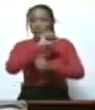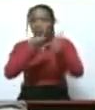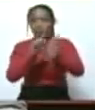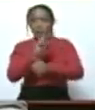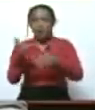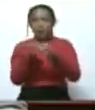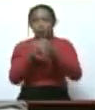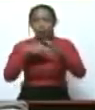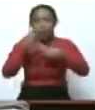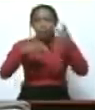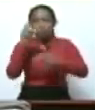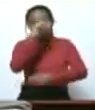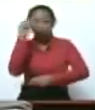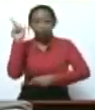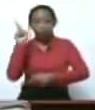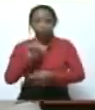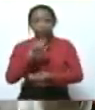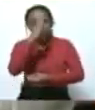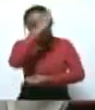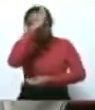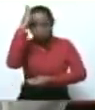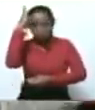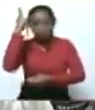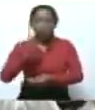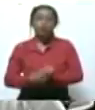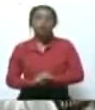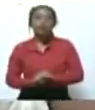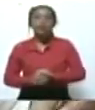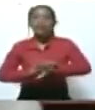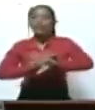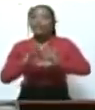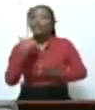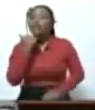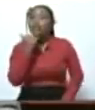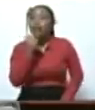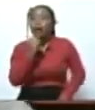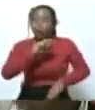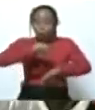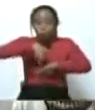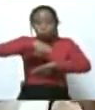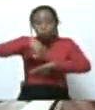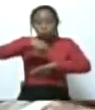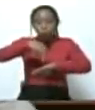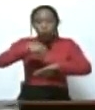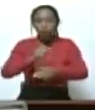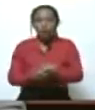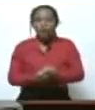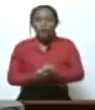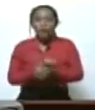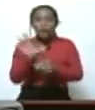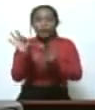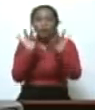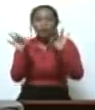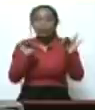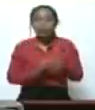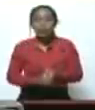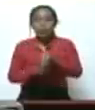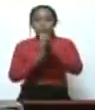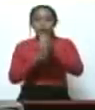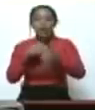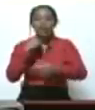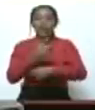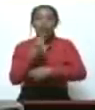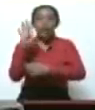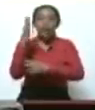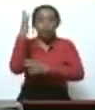Partido Socialista Unido de Venezuela, Diosdado Cabello. Ya faltan pocas horas para la selección de los delegados y delegadas al